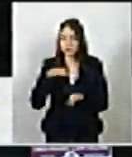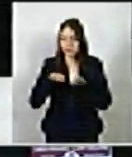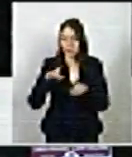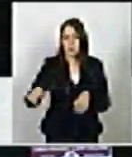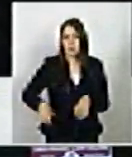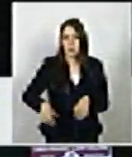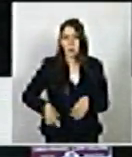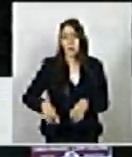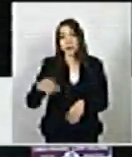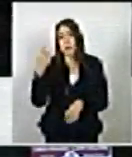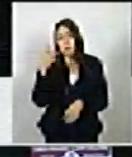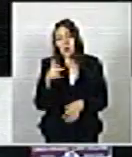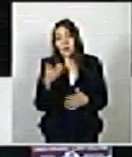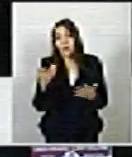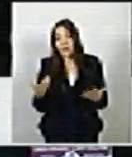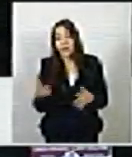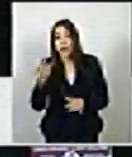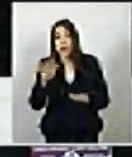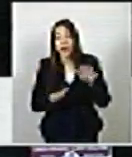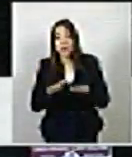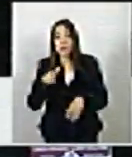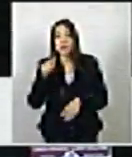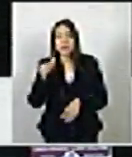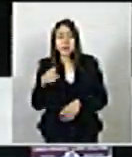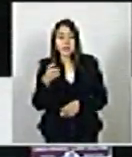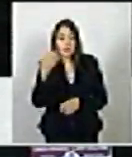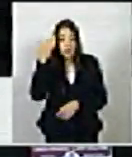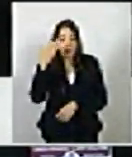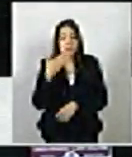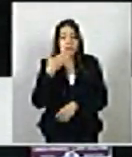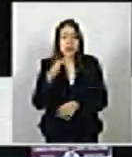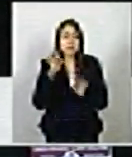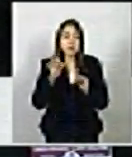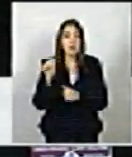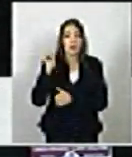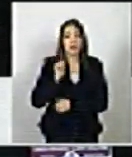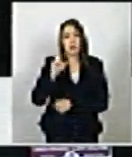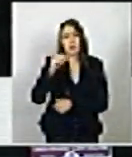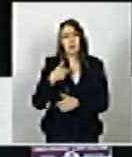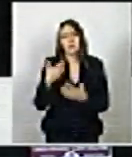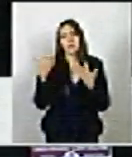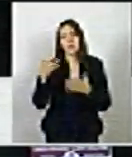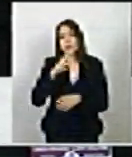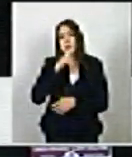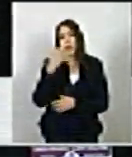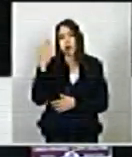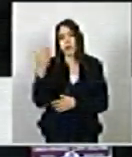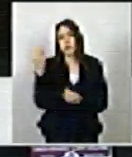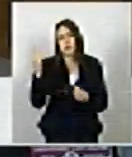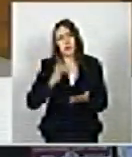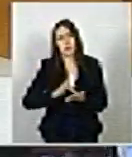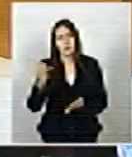no estar en el lugar preciso y el momento precios les deseo lo mejor